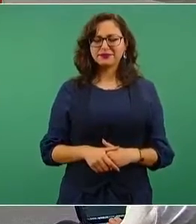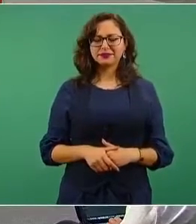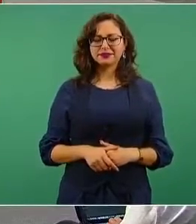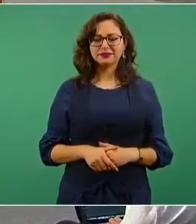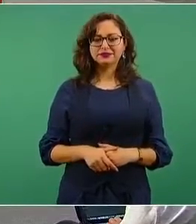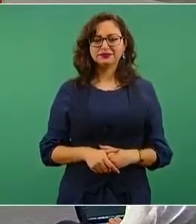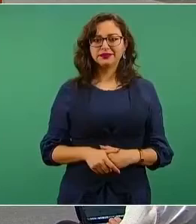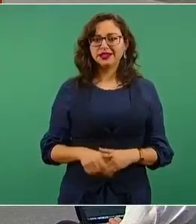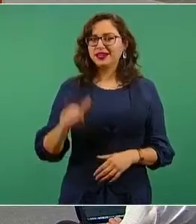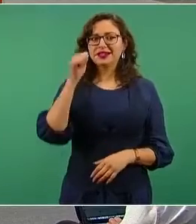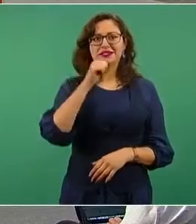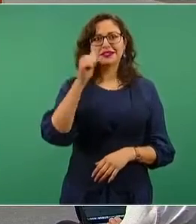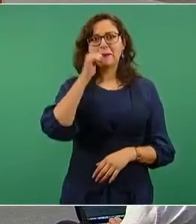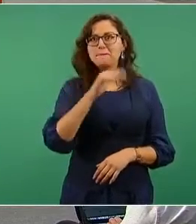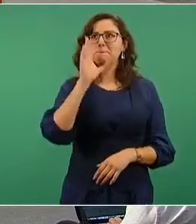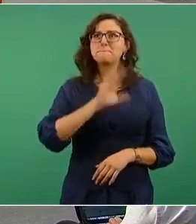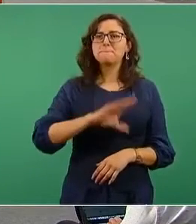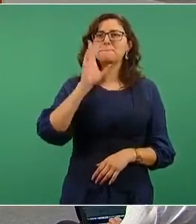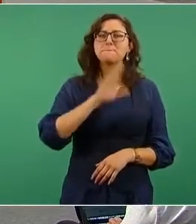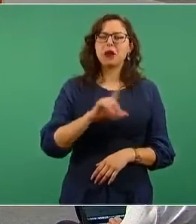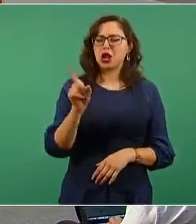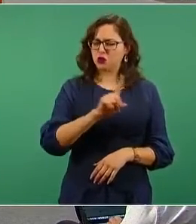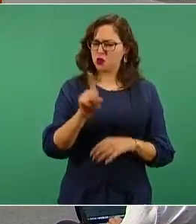no siempre